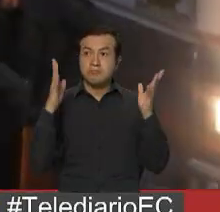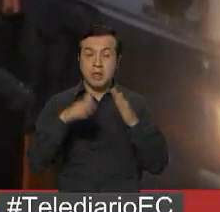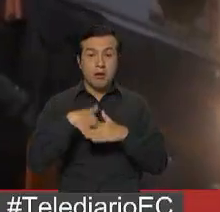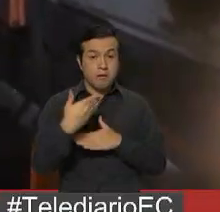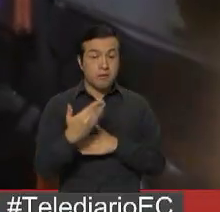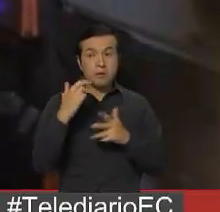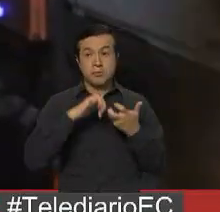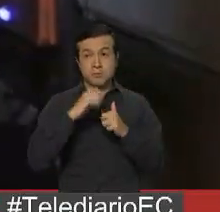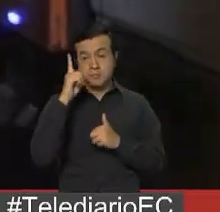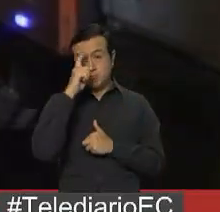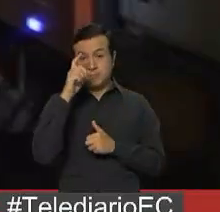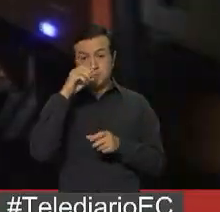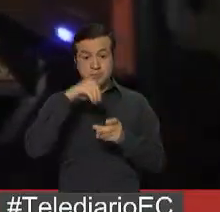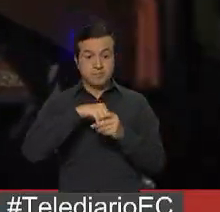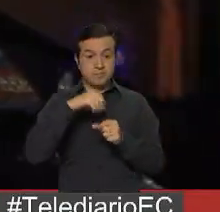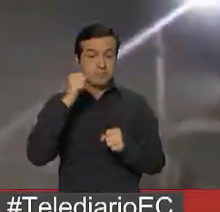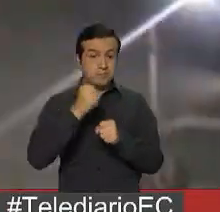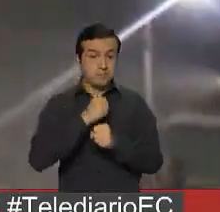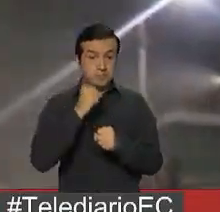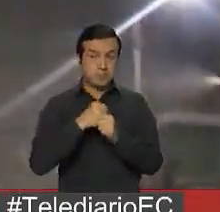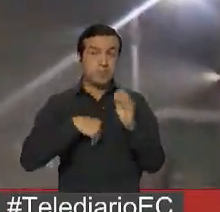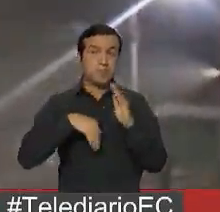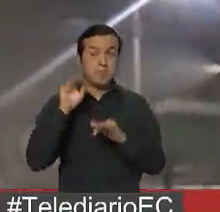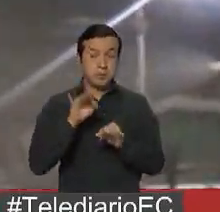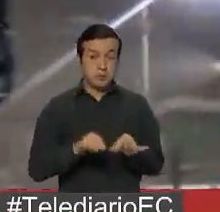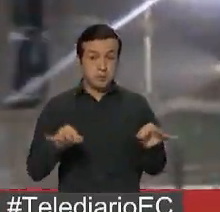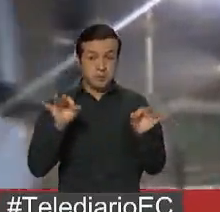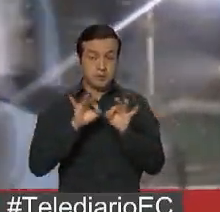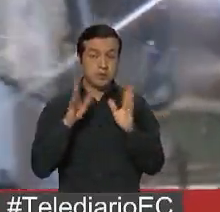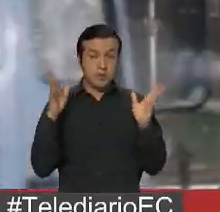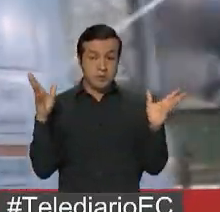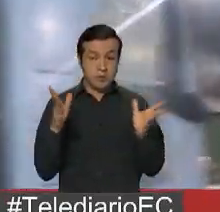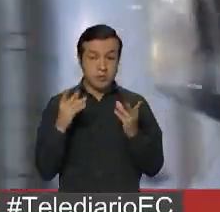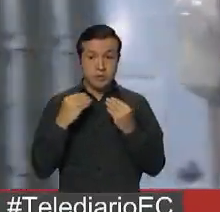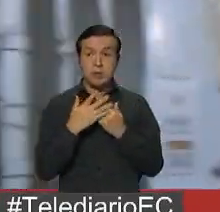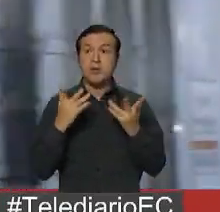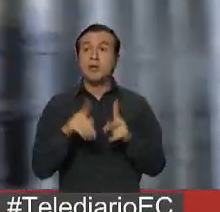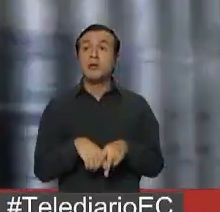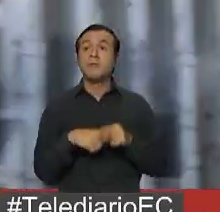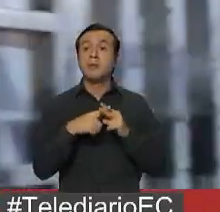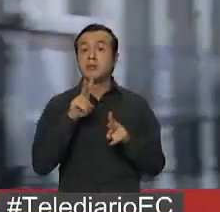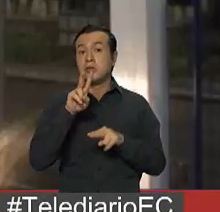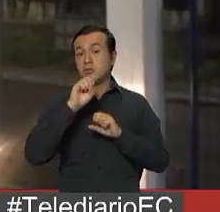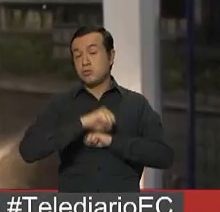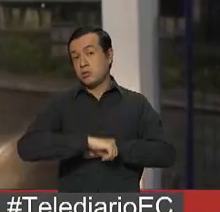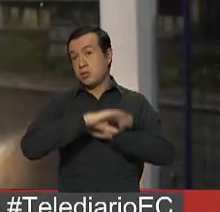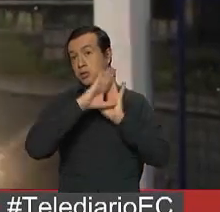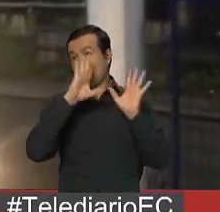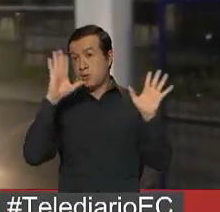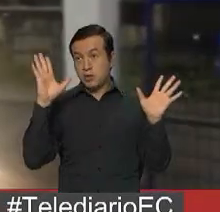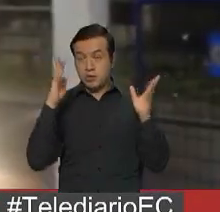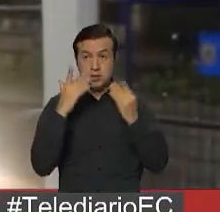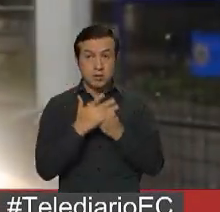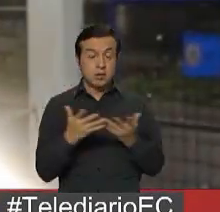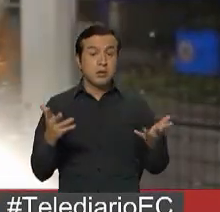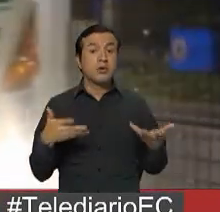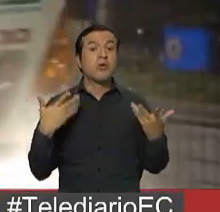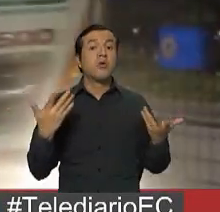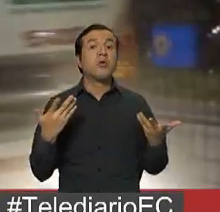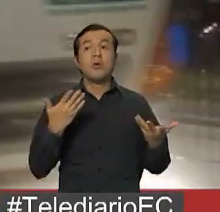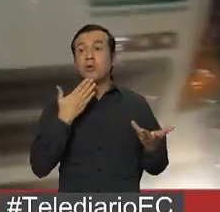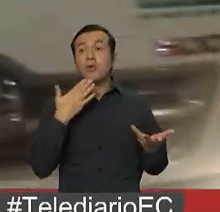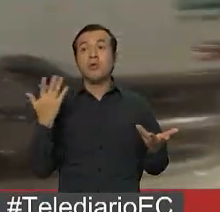el trabajo en este centro de abasto uno de los más importantes de la sierra centro inicia las dos de la mañana motivo por el cual estos